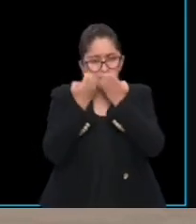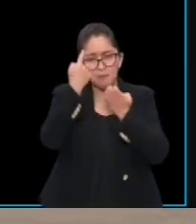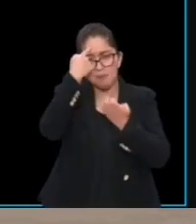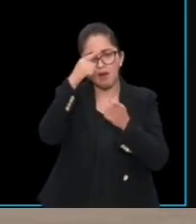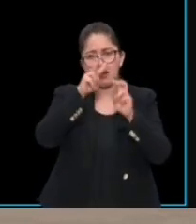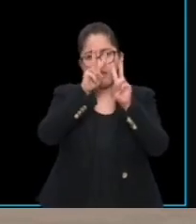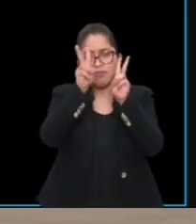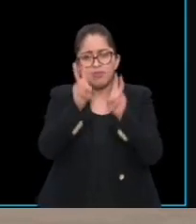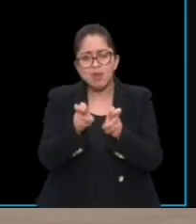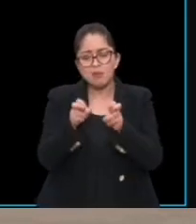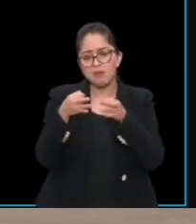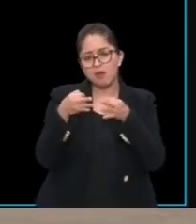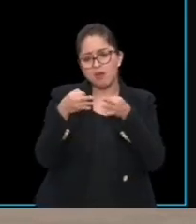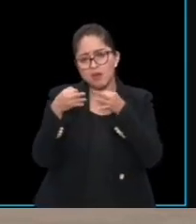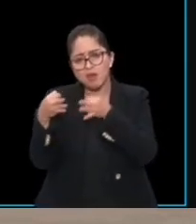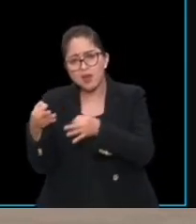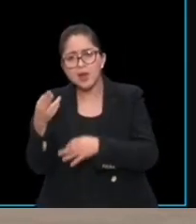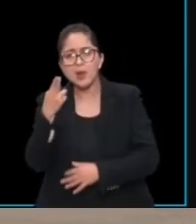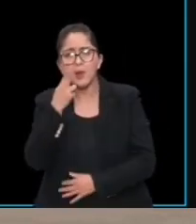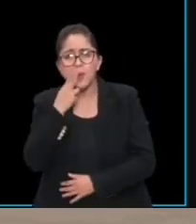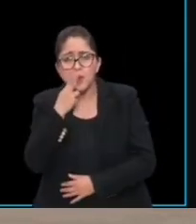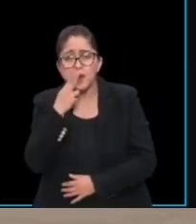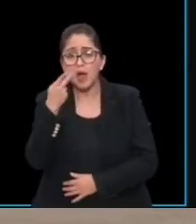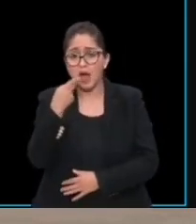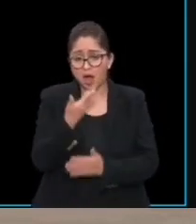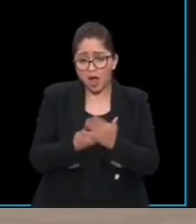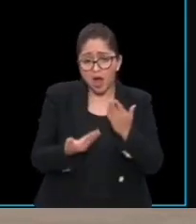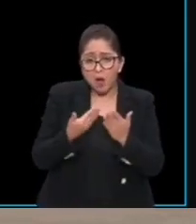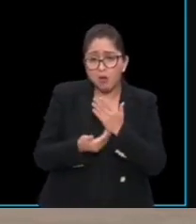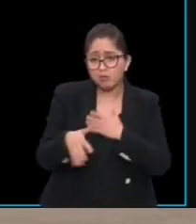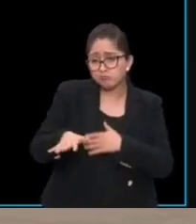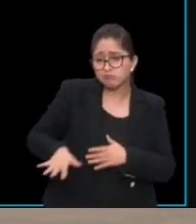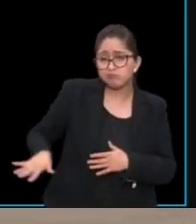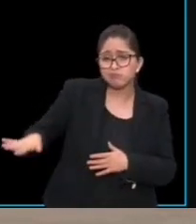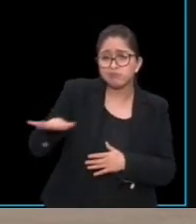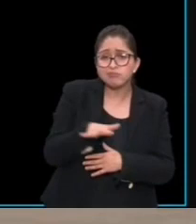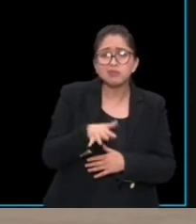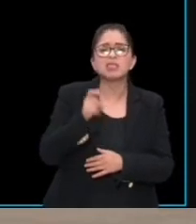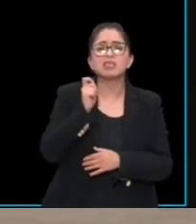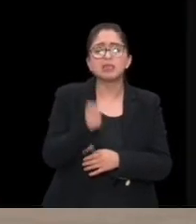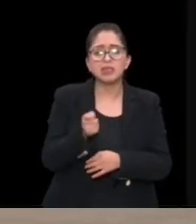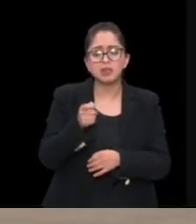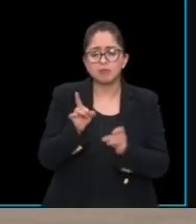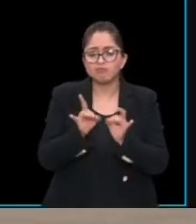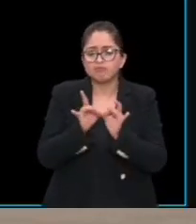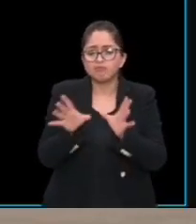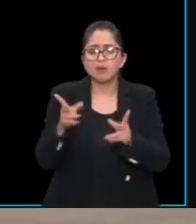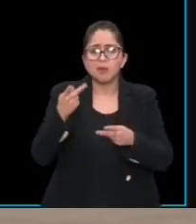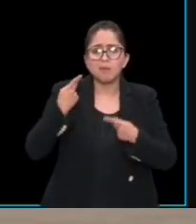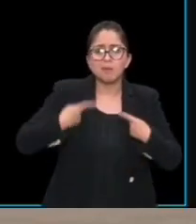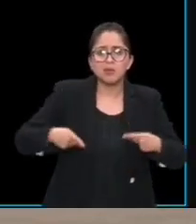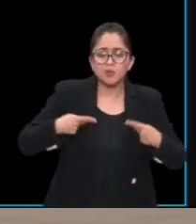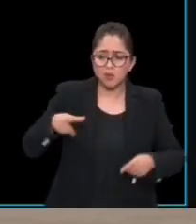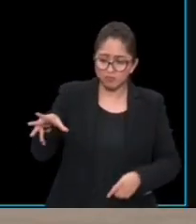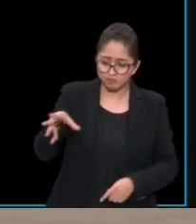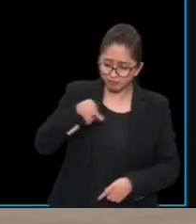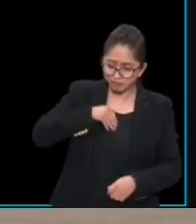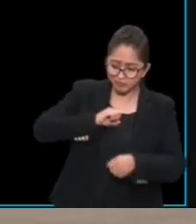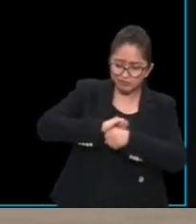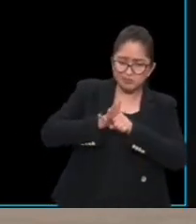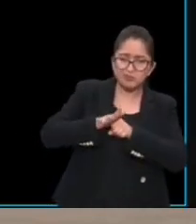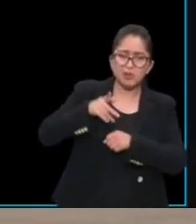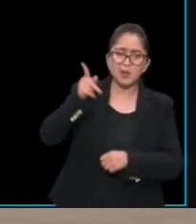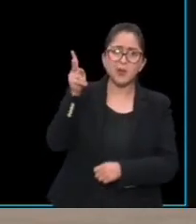temas particularmente de tabaco en estos momentos tan importantes por las secuelas del COVID será un gran acierto